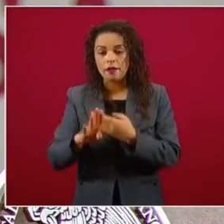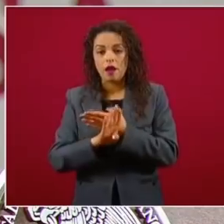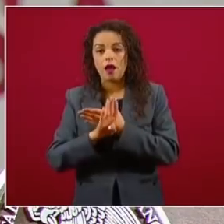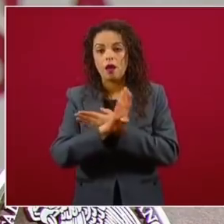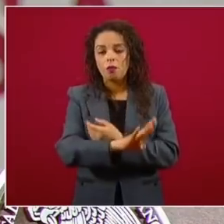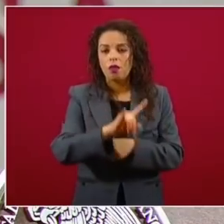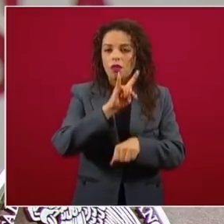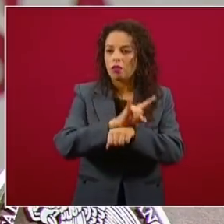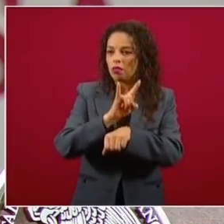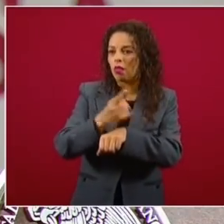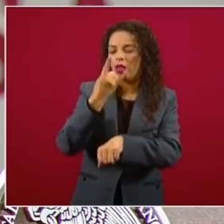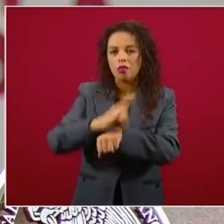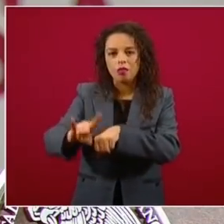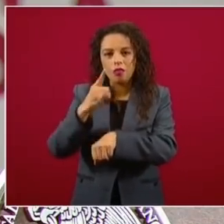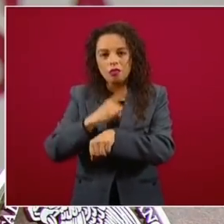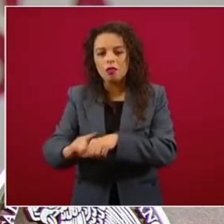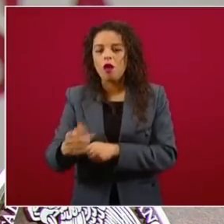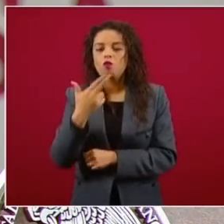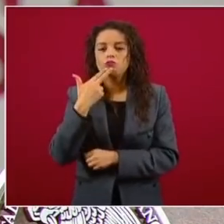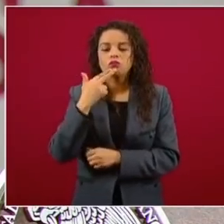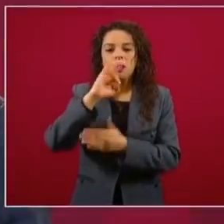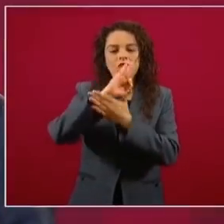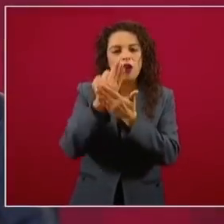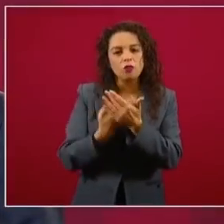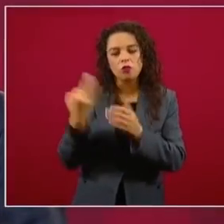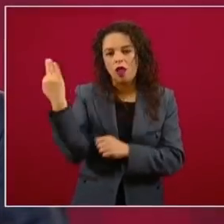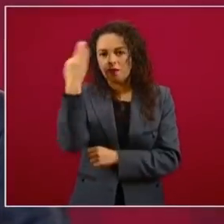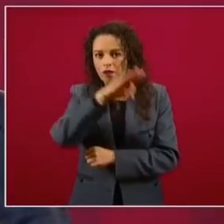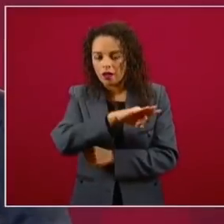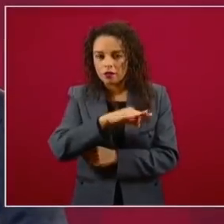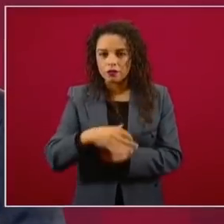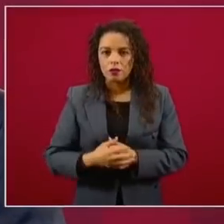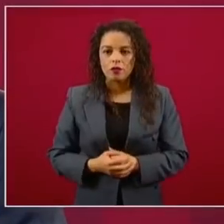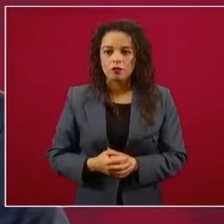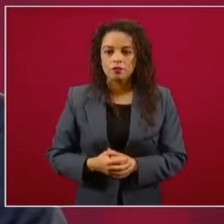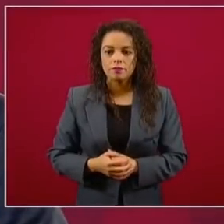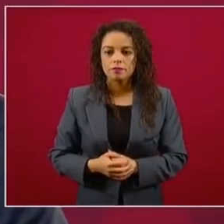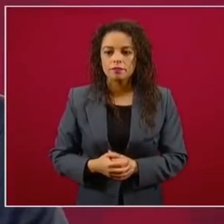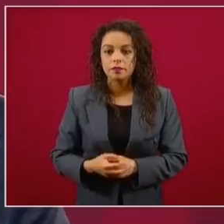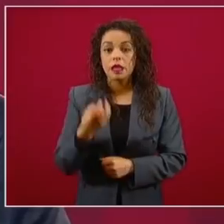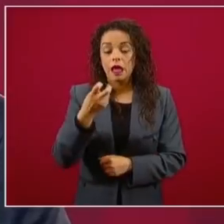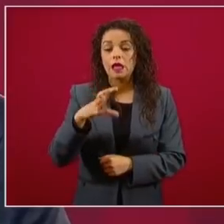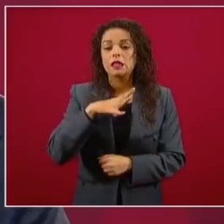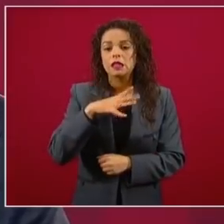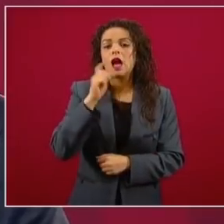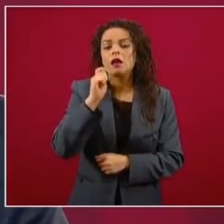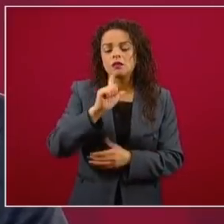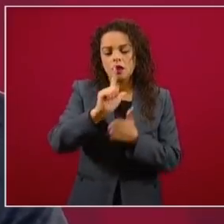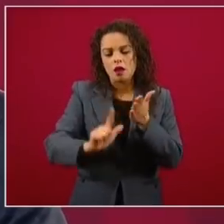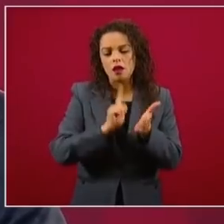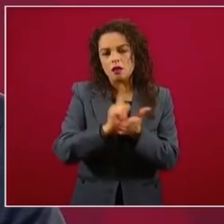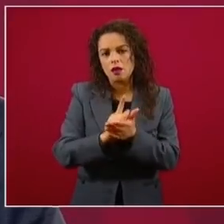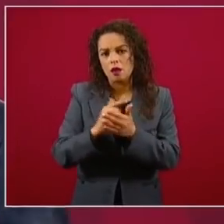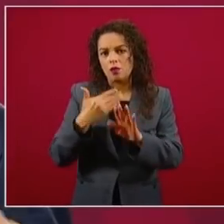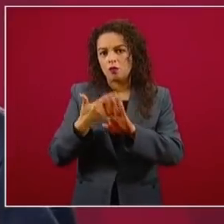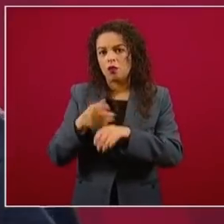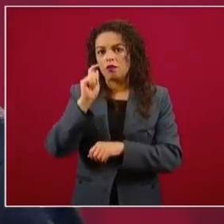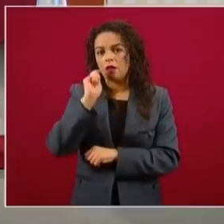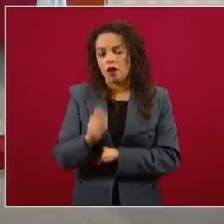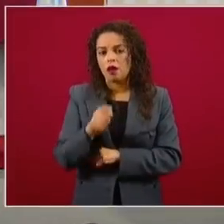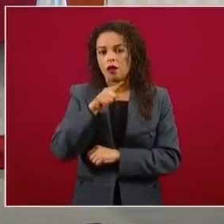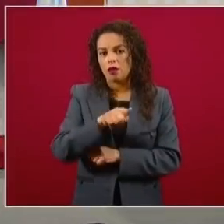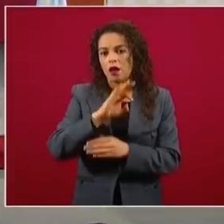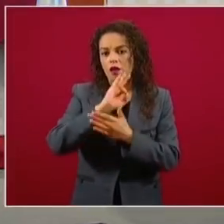uso de facturas falsas. Entre esos instrumentos están la ley contra la facturación, la que evita